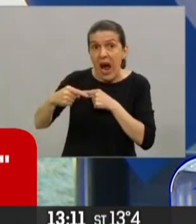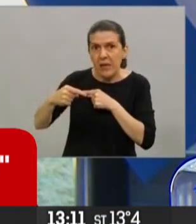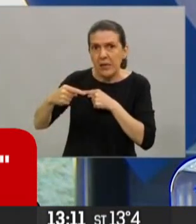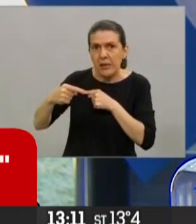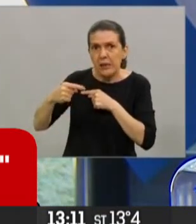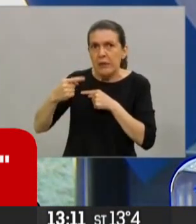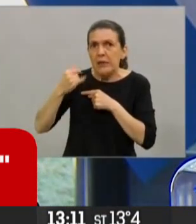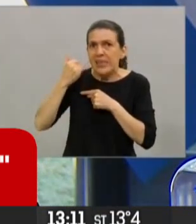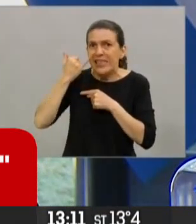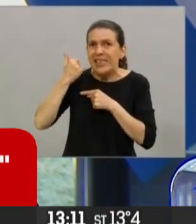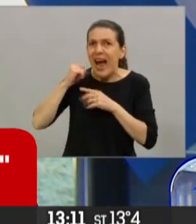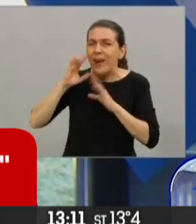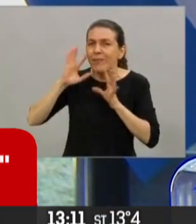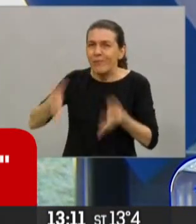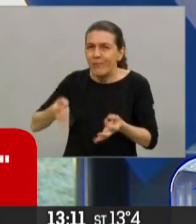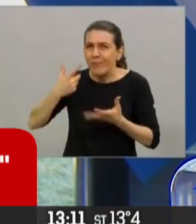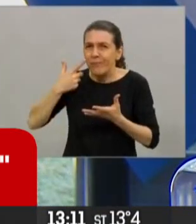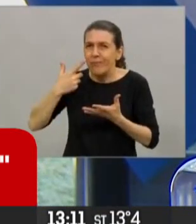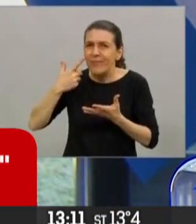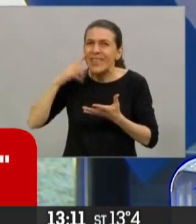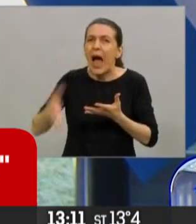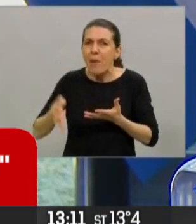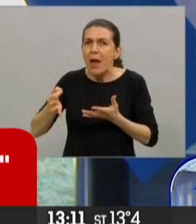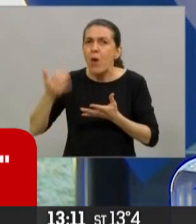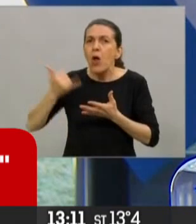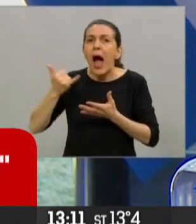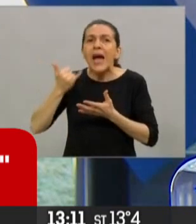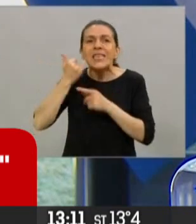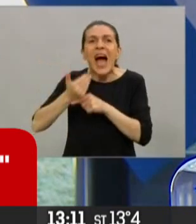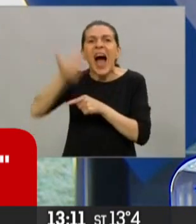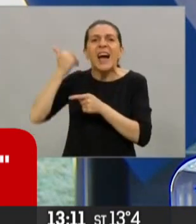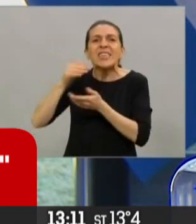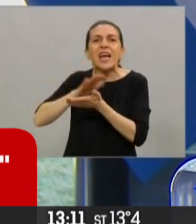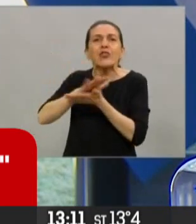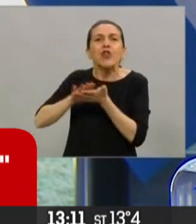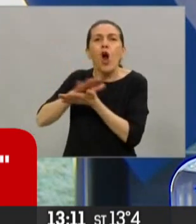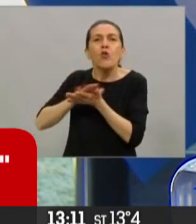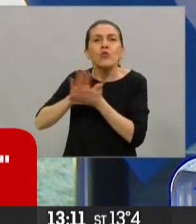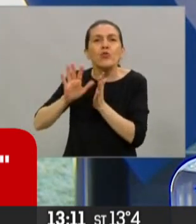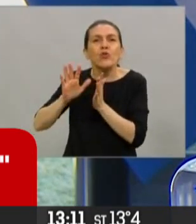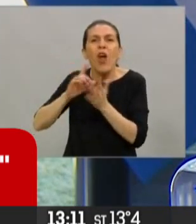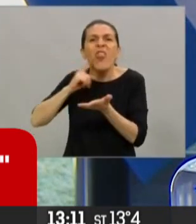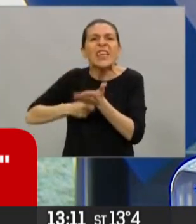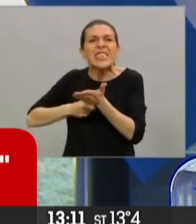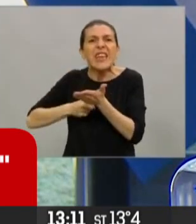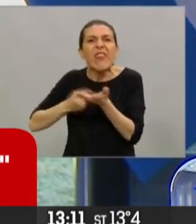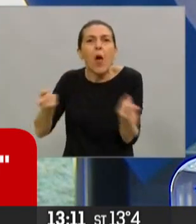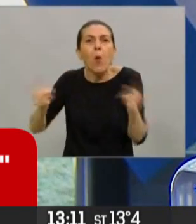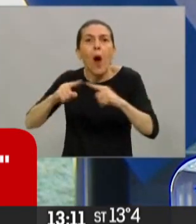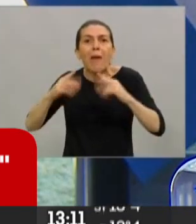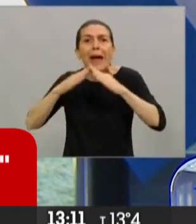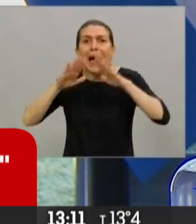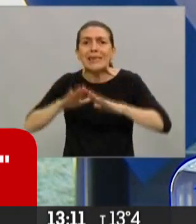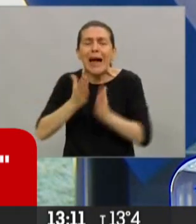es lo que veníamos observando cuando resolvimos volver al aislamiento en